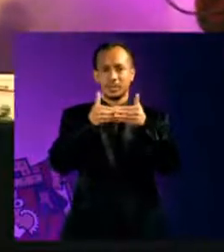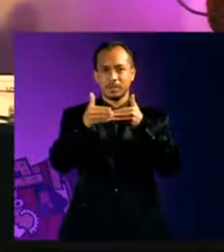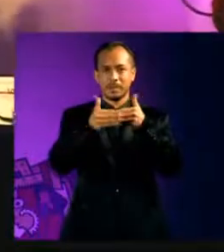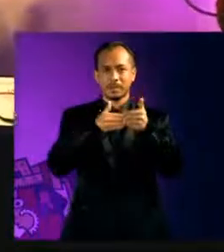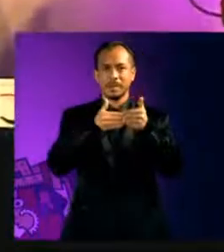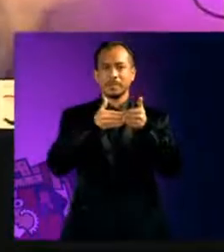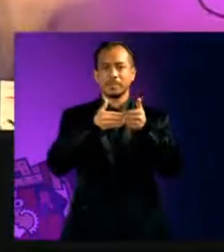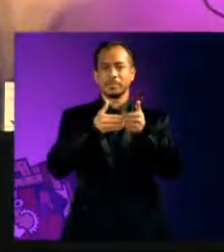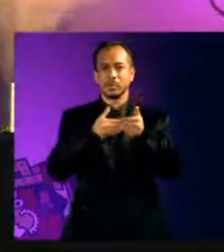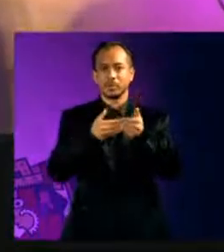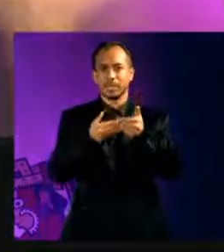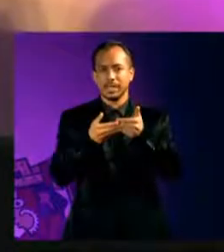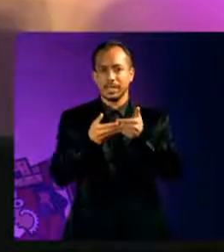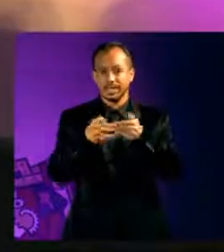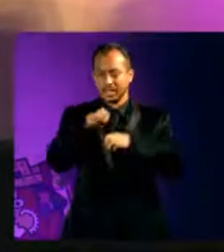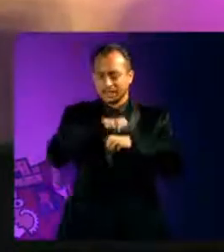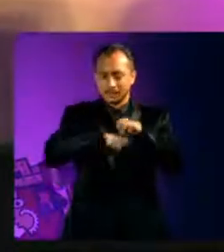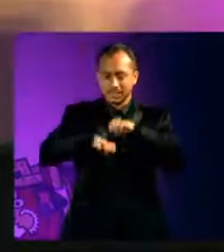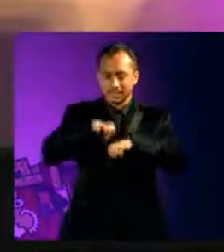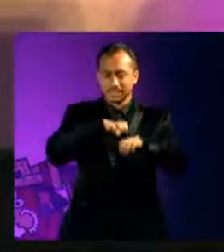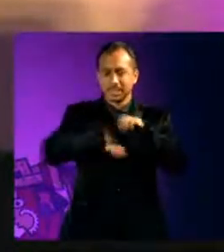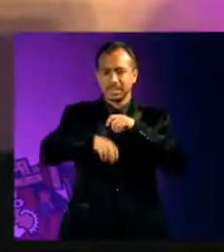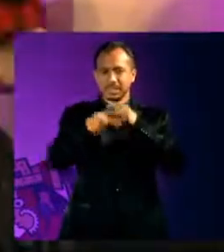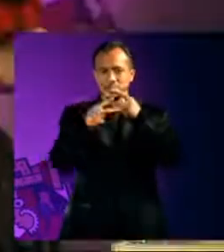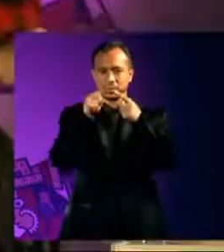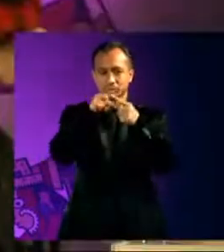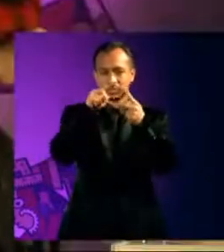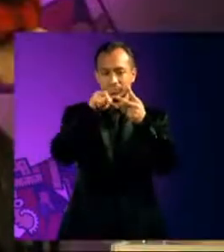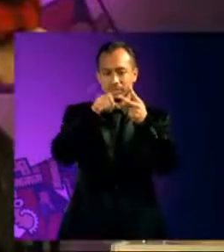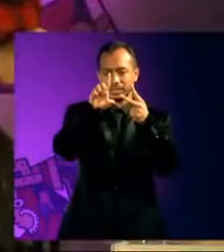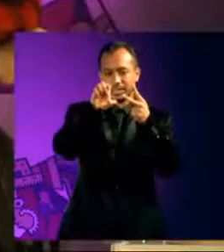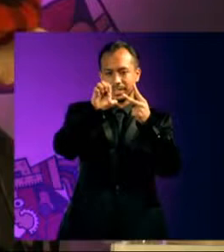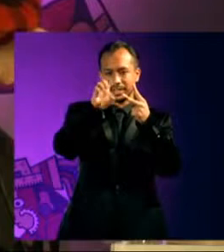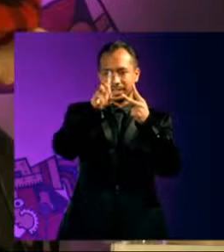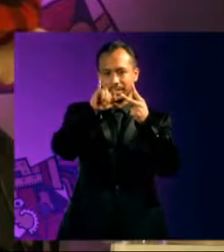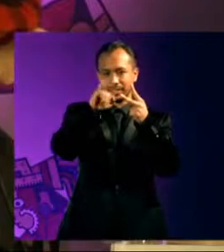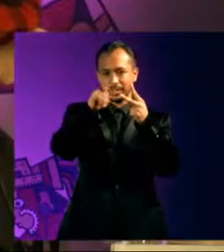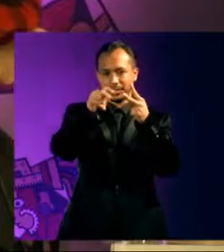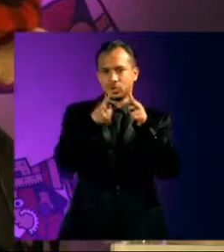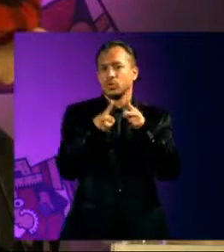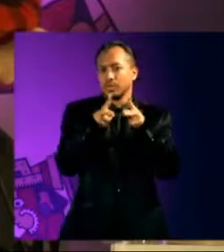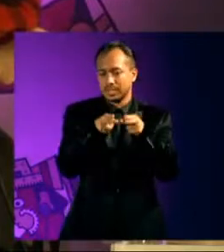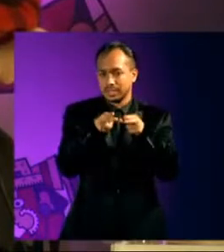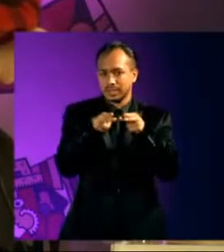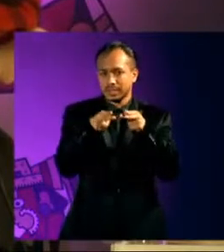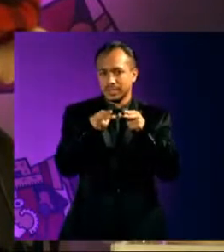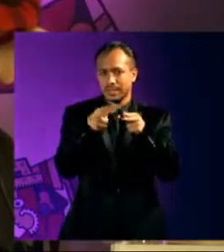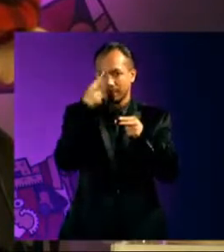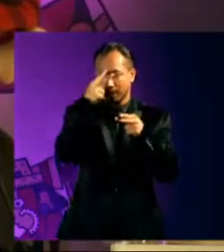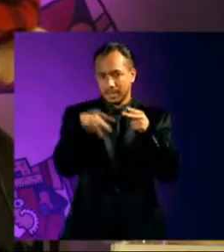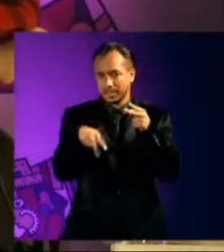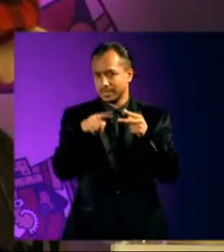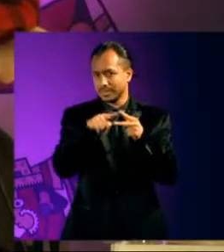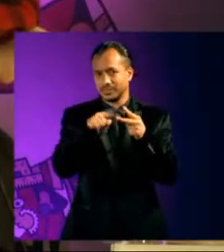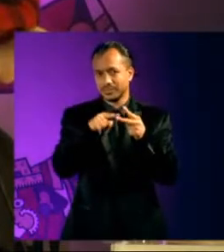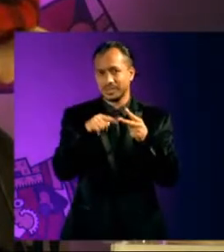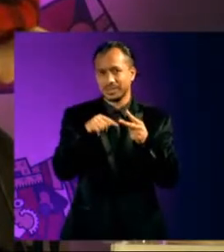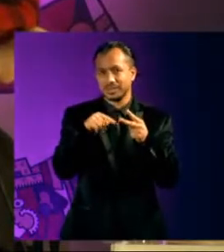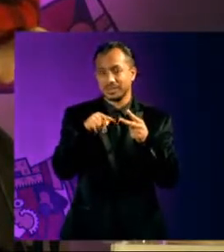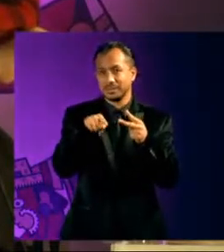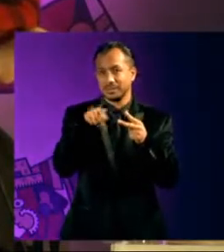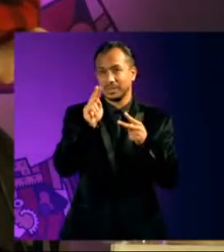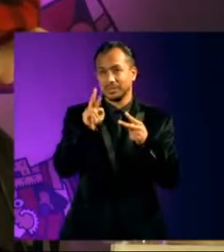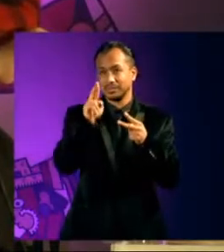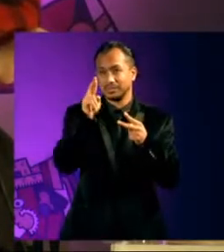editoriales en mexico no de random house penguin mondadori ya no sé qué más